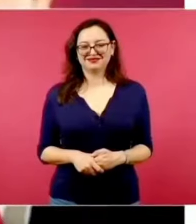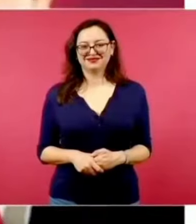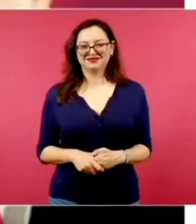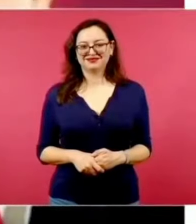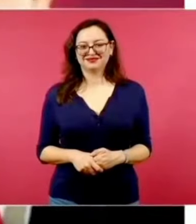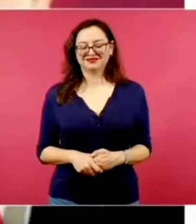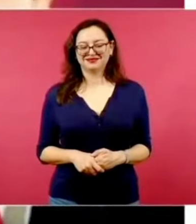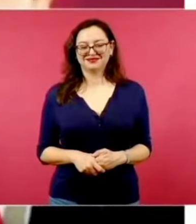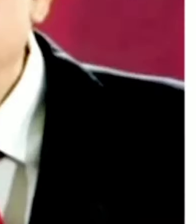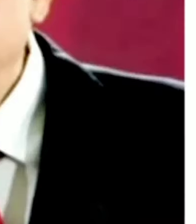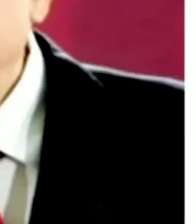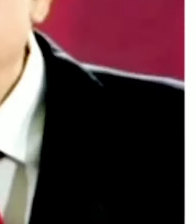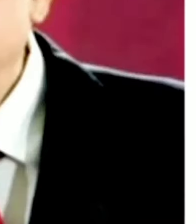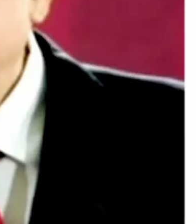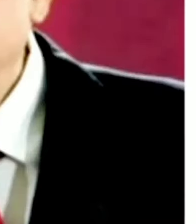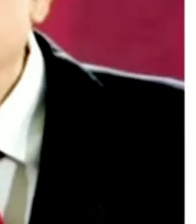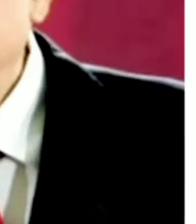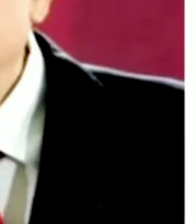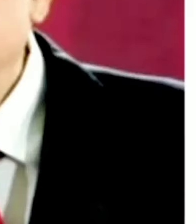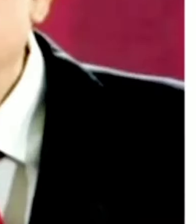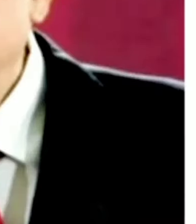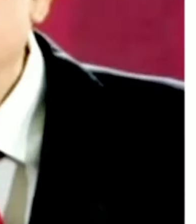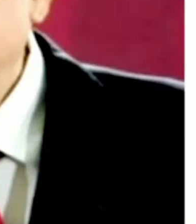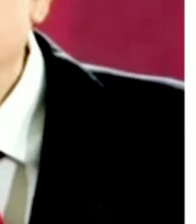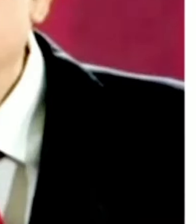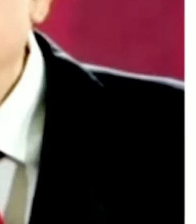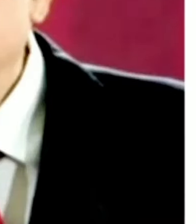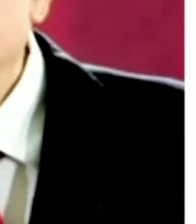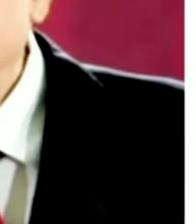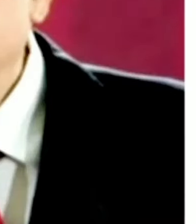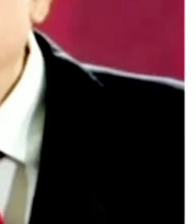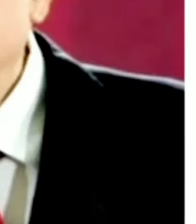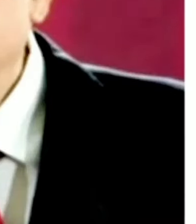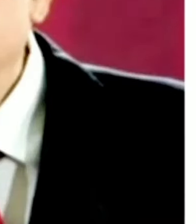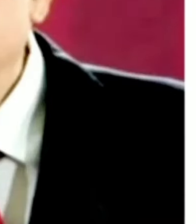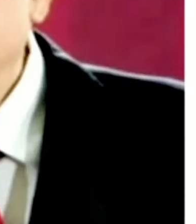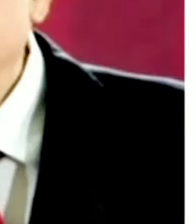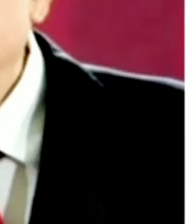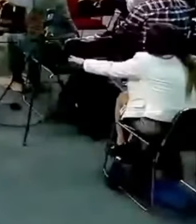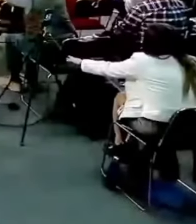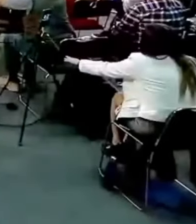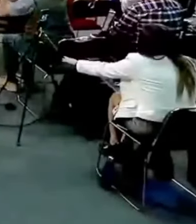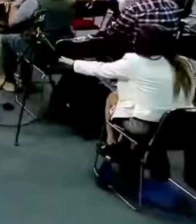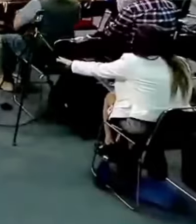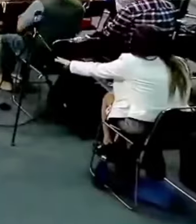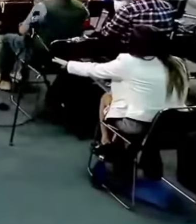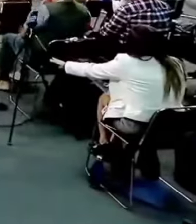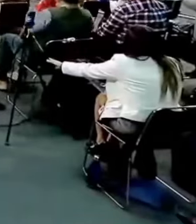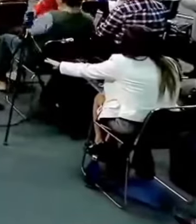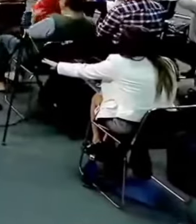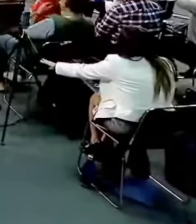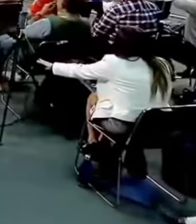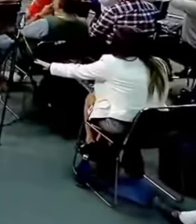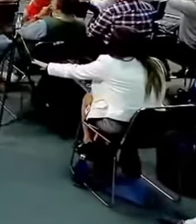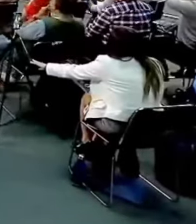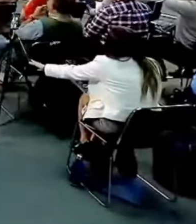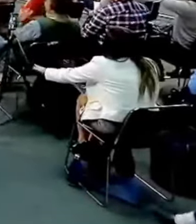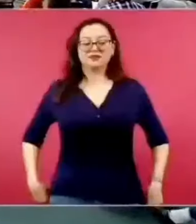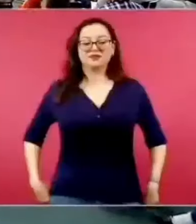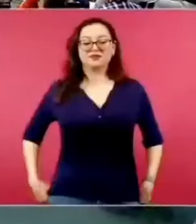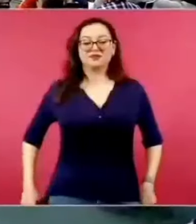no no no no no no pero esa no es no no Esa no es esa fue el principio no no no no hace dos